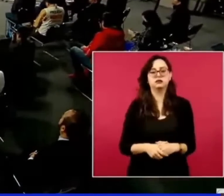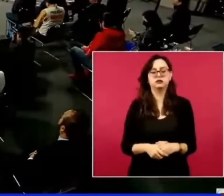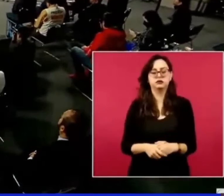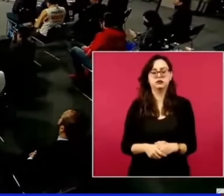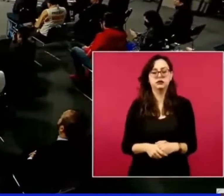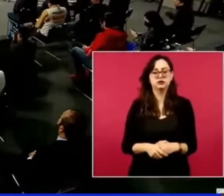Mire, vamos